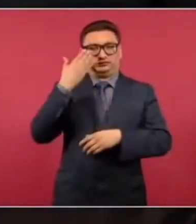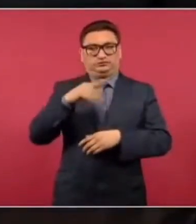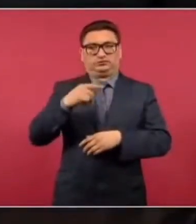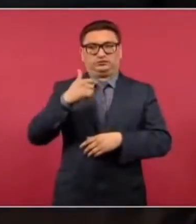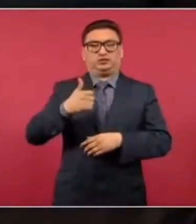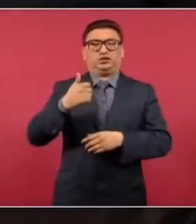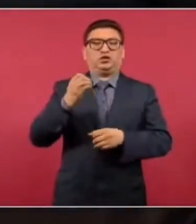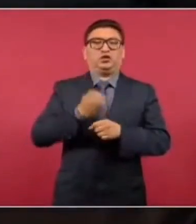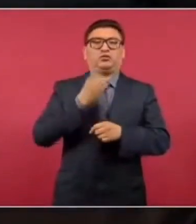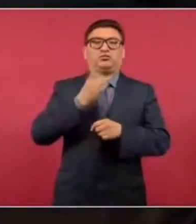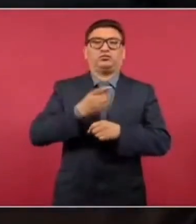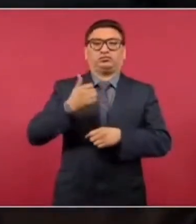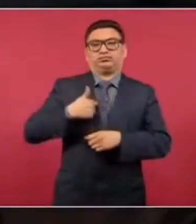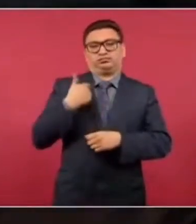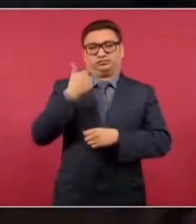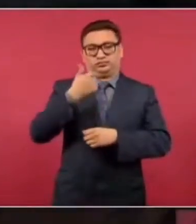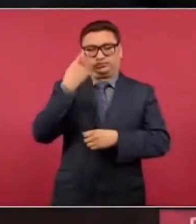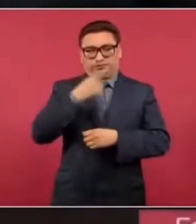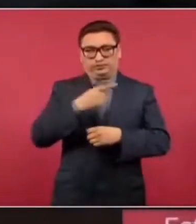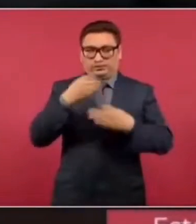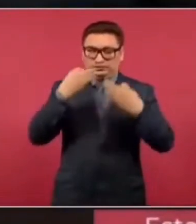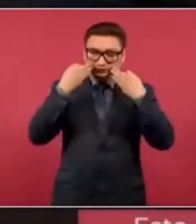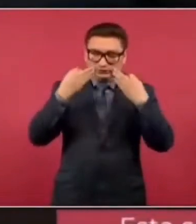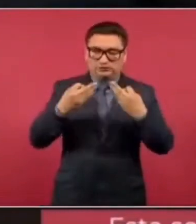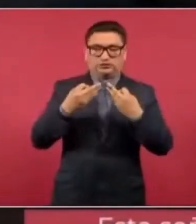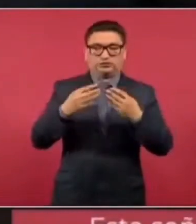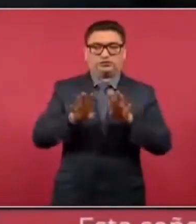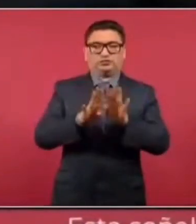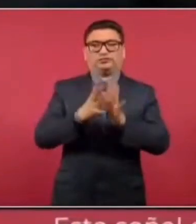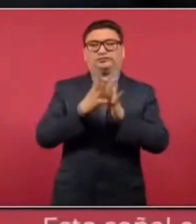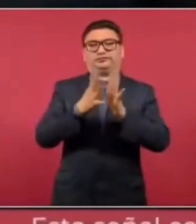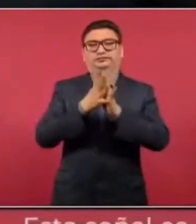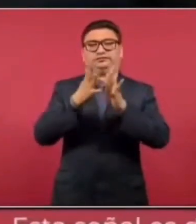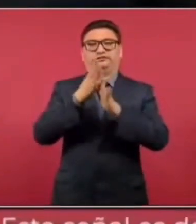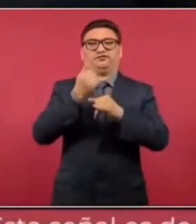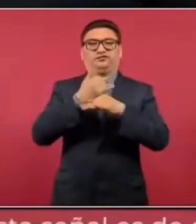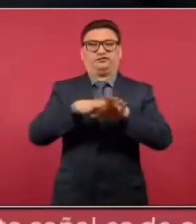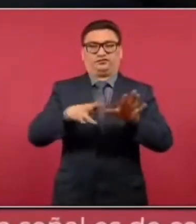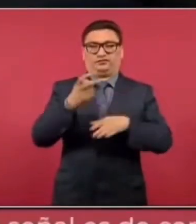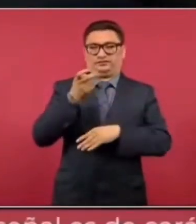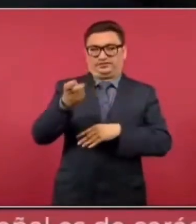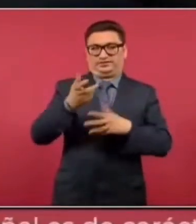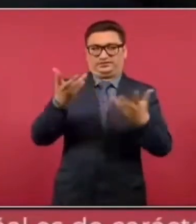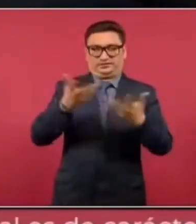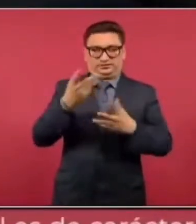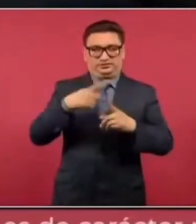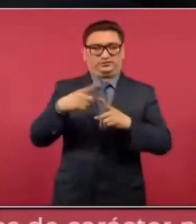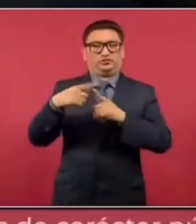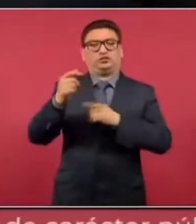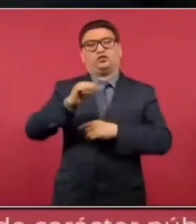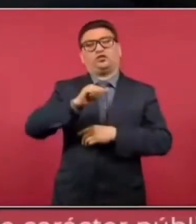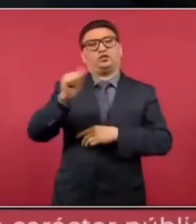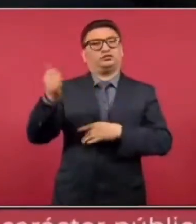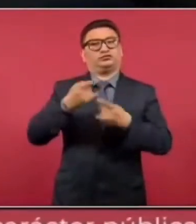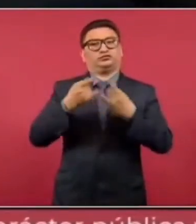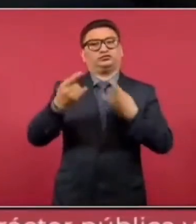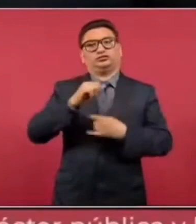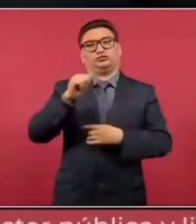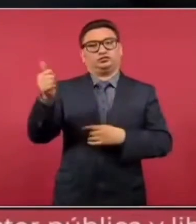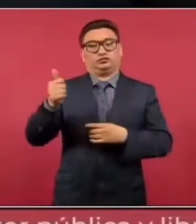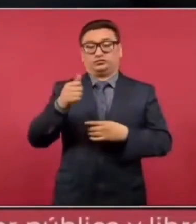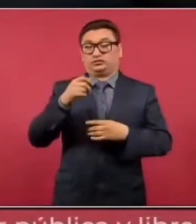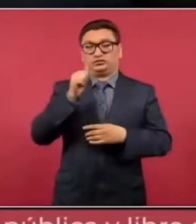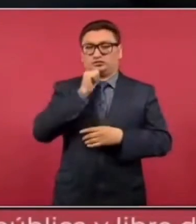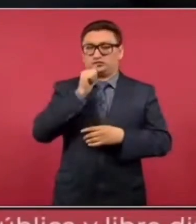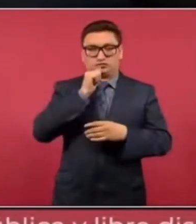oportunidad para, bueno, en ese caso testigos cooperantes para dar informes sobre este tipo de casos. Hay otro caso que pareciera que todavía